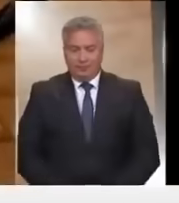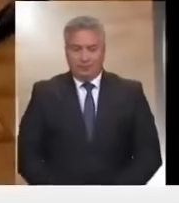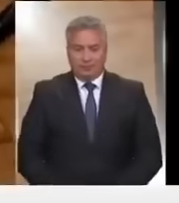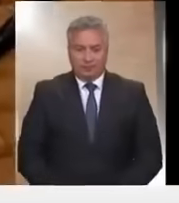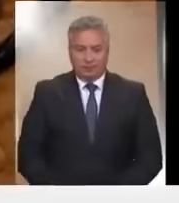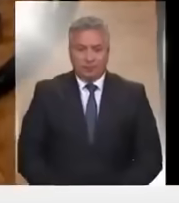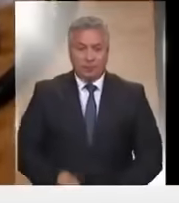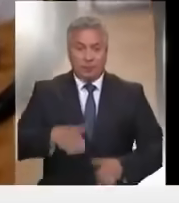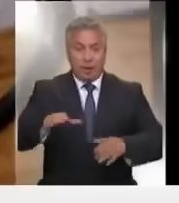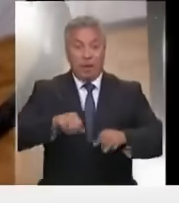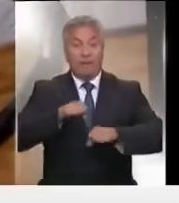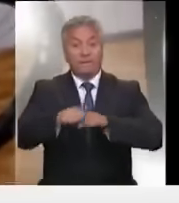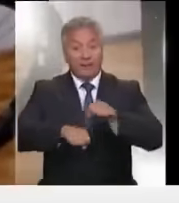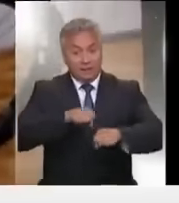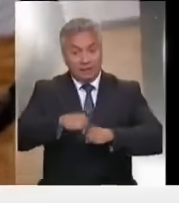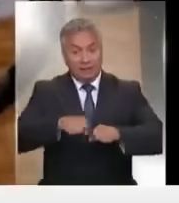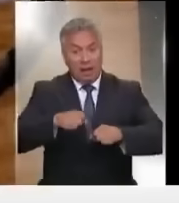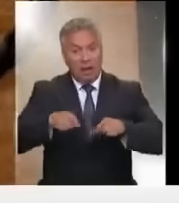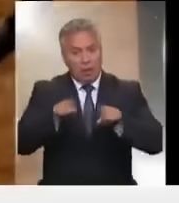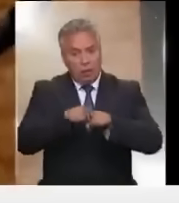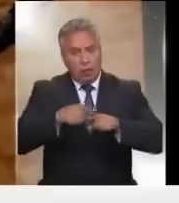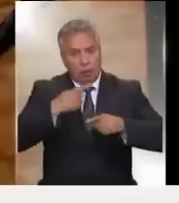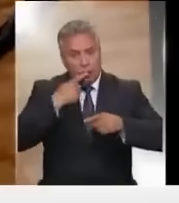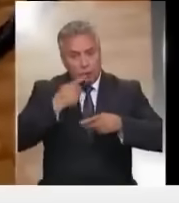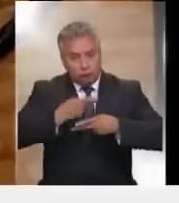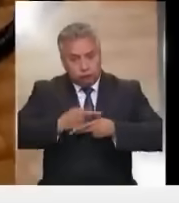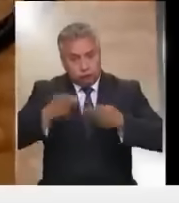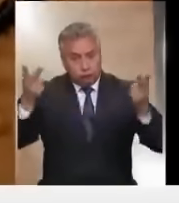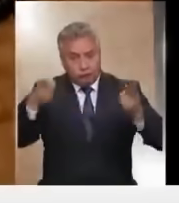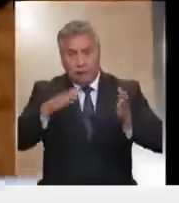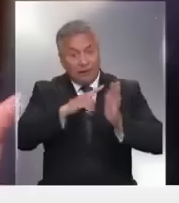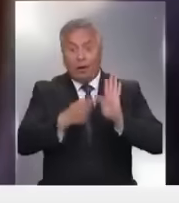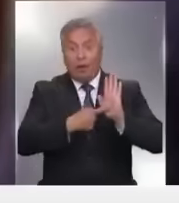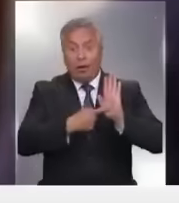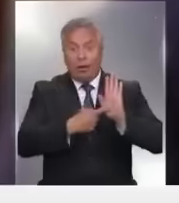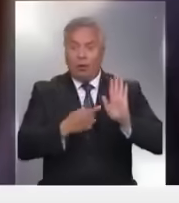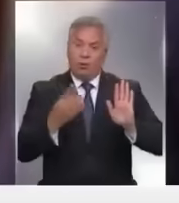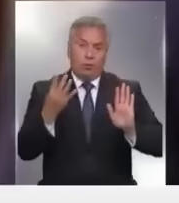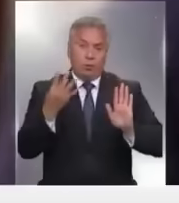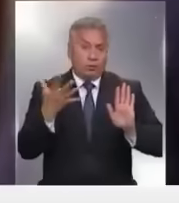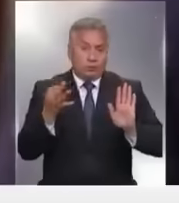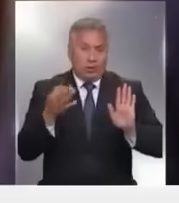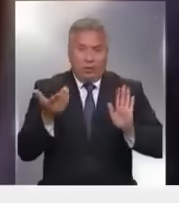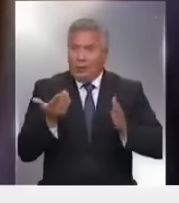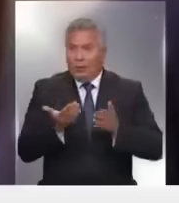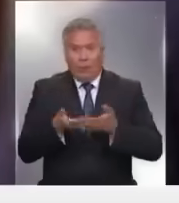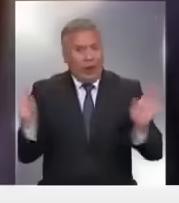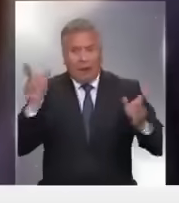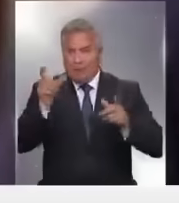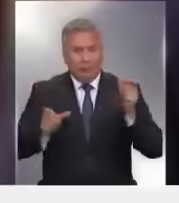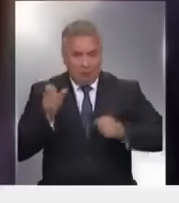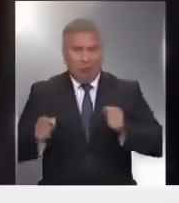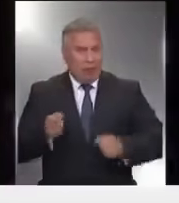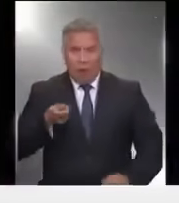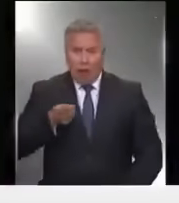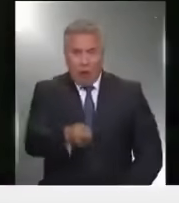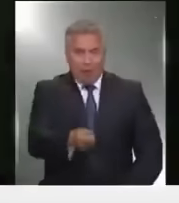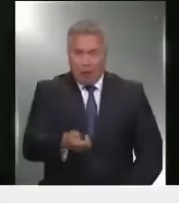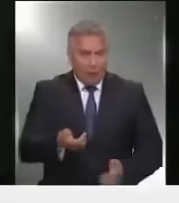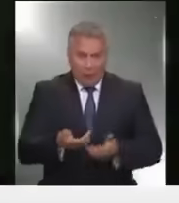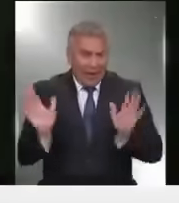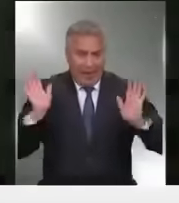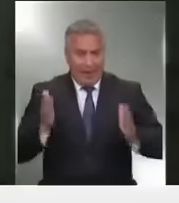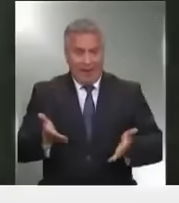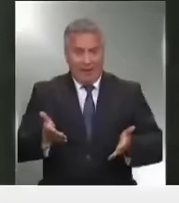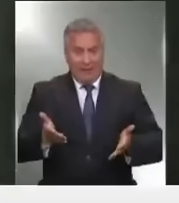La bicicleta la están publicando en un cuarto de lo que vale. O sea, la puede comprar cualquier persona. Cualquiera.